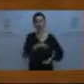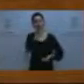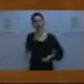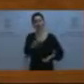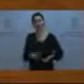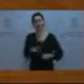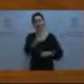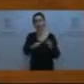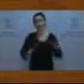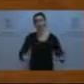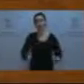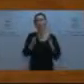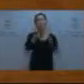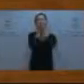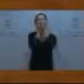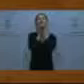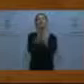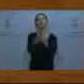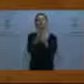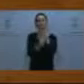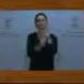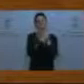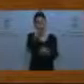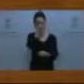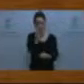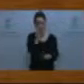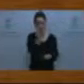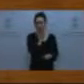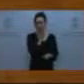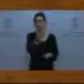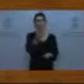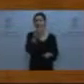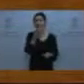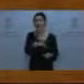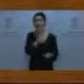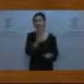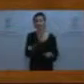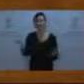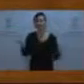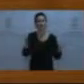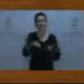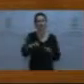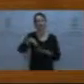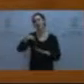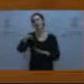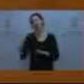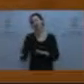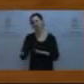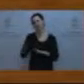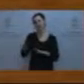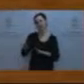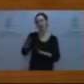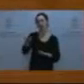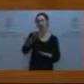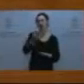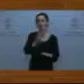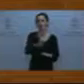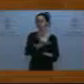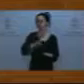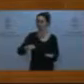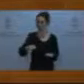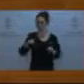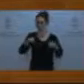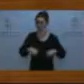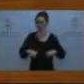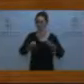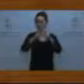biológica. Sin embargo, los que no cuentan con ese consentimiento pasan al programa de adopción fuera de la provincia. En el caso de Asturias, al ser